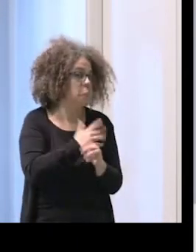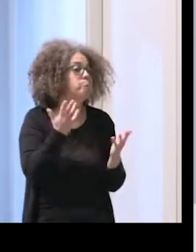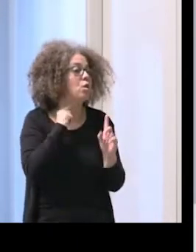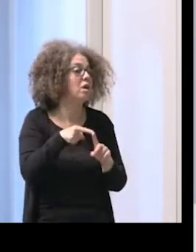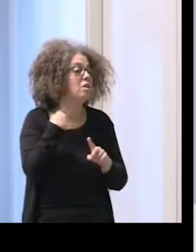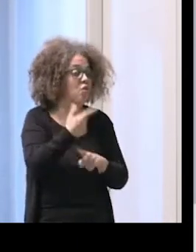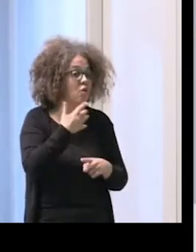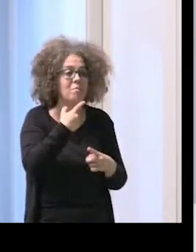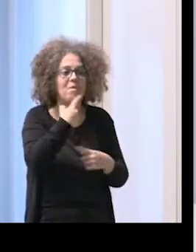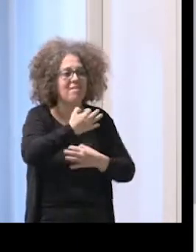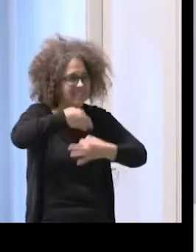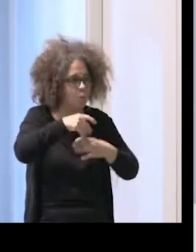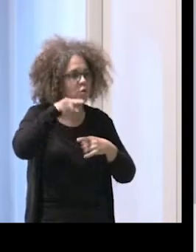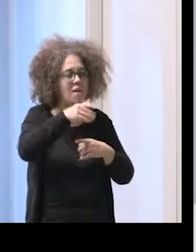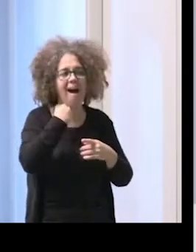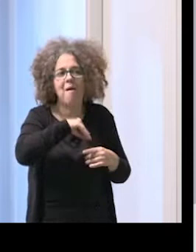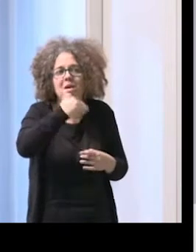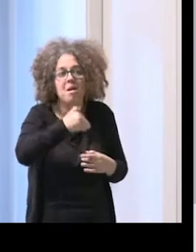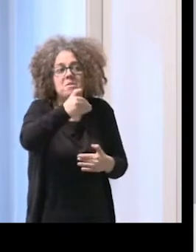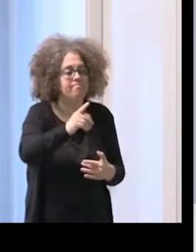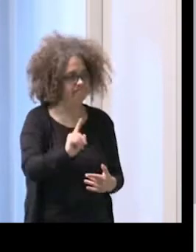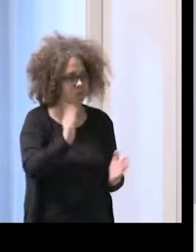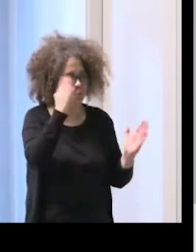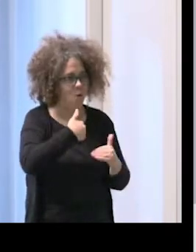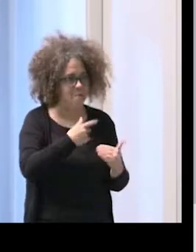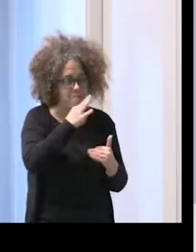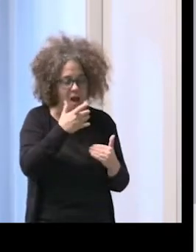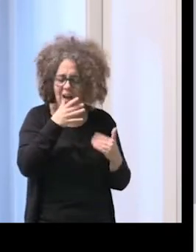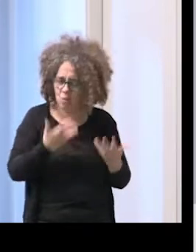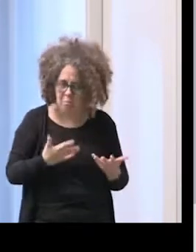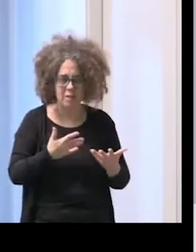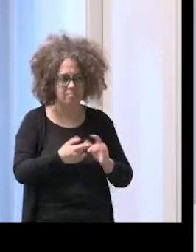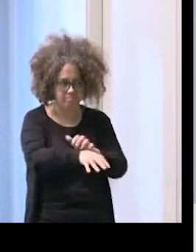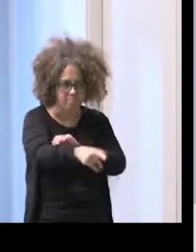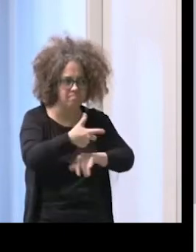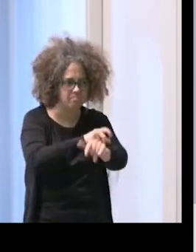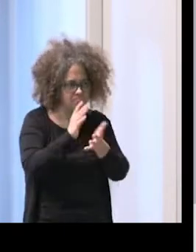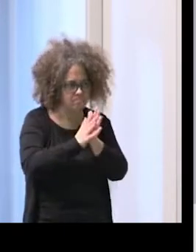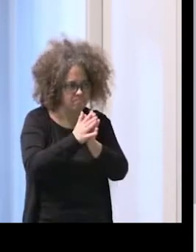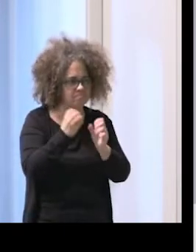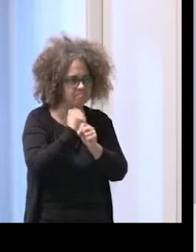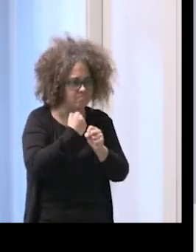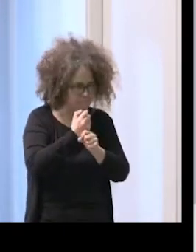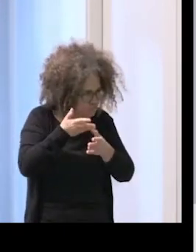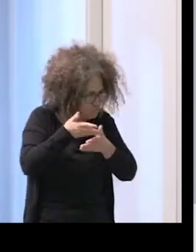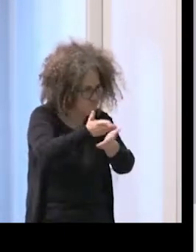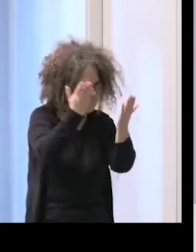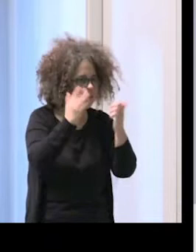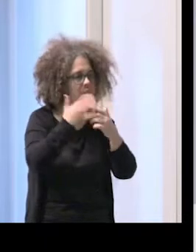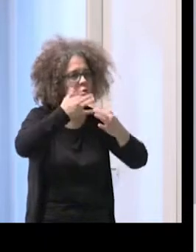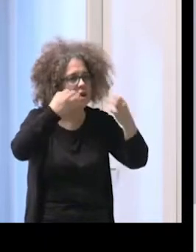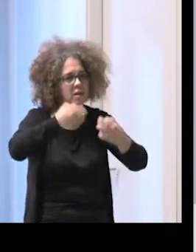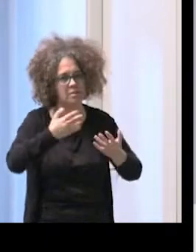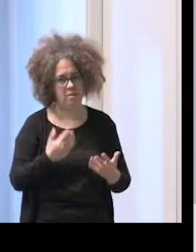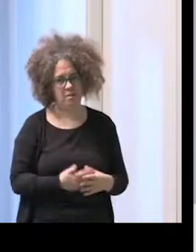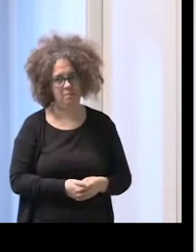a estar disponible como una terapia. Pero estamos trabajando, y como les dije, tenemos una hoja de ruta que creemos es bastante realista y bastante